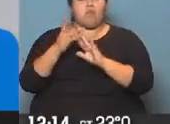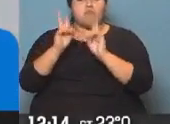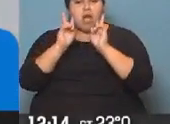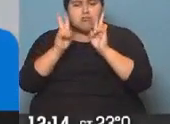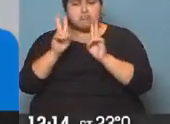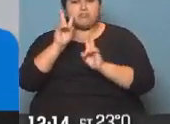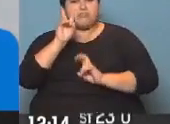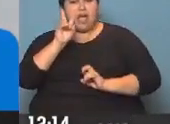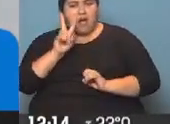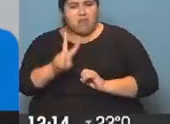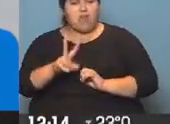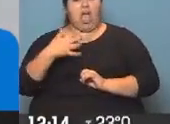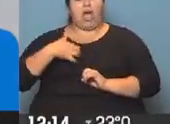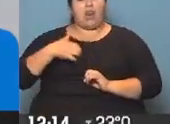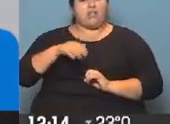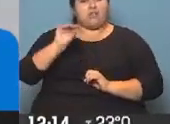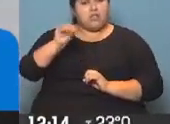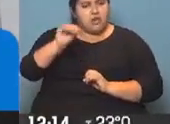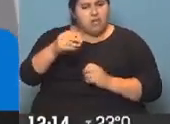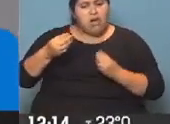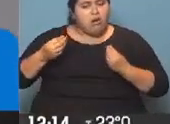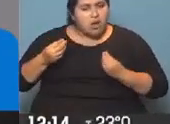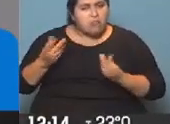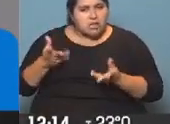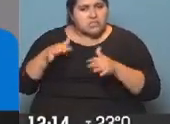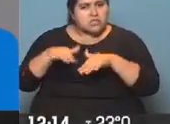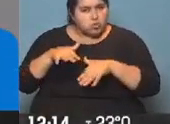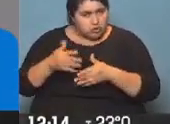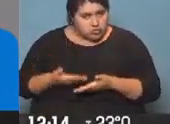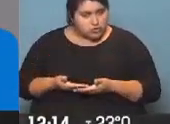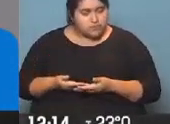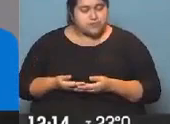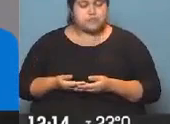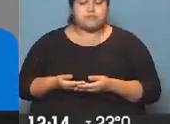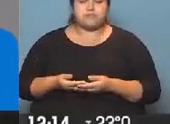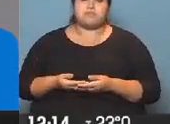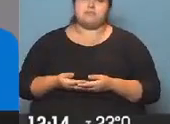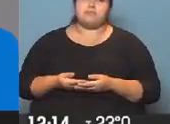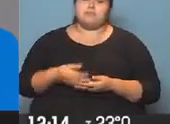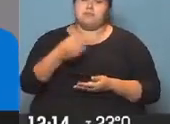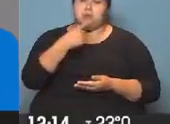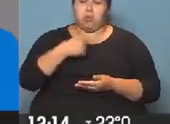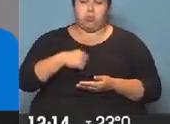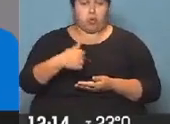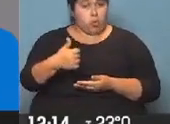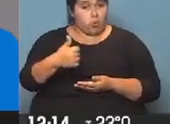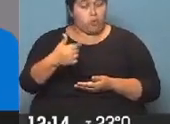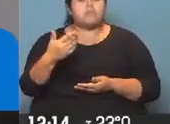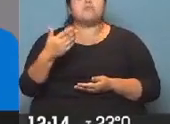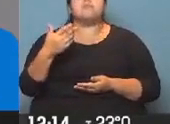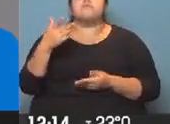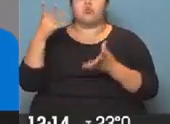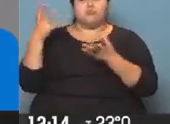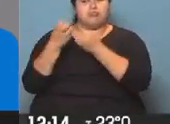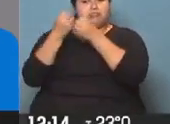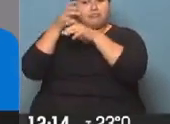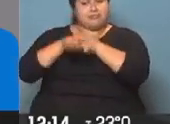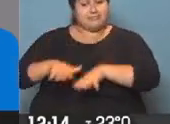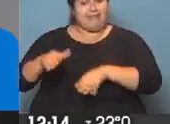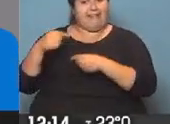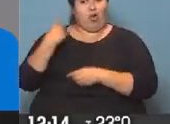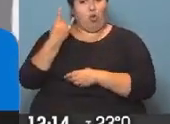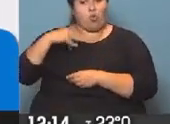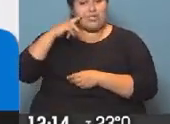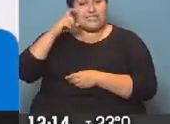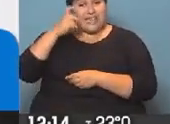está cumpliendo esos pactos internacionales con respecto a la niñez? Sí, es muy bueno el punto. Desde UNICEF estamos intentando hacer eso.